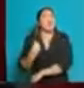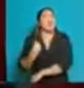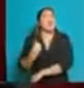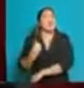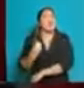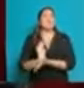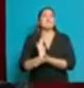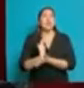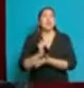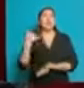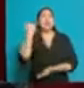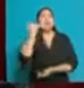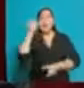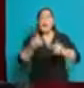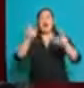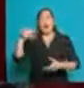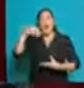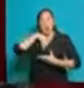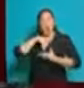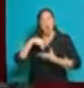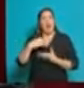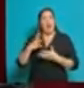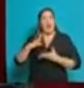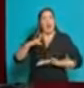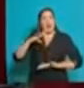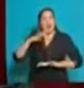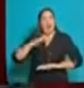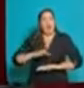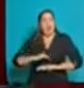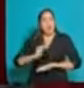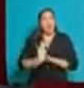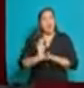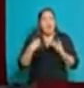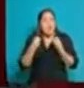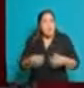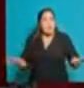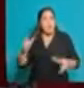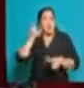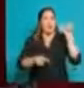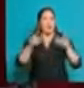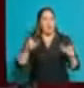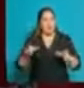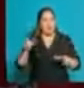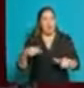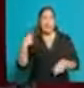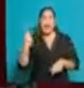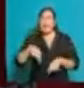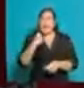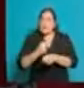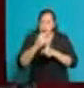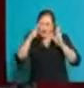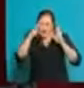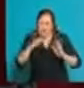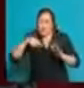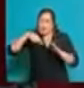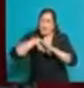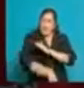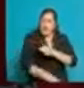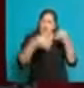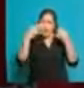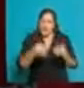la dignidad perdida. En estos 3 años fuimos a las raíces del problema, para que la pobreza estructural que nuestro país multiplica